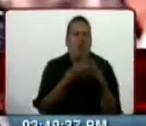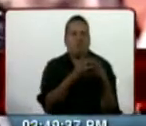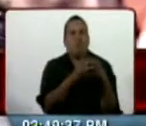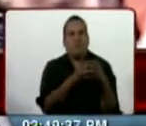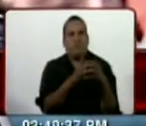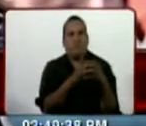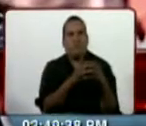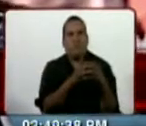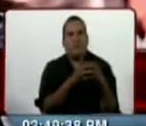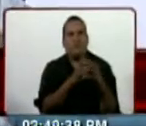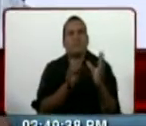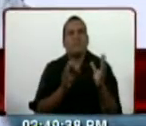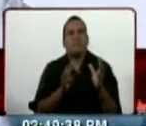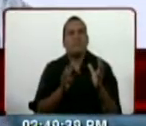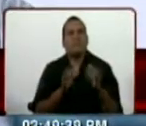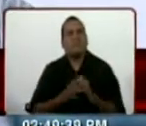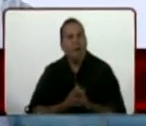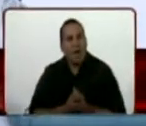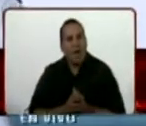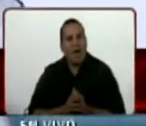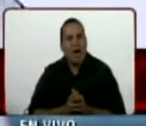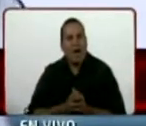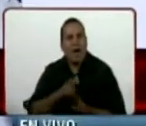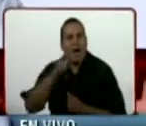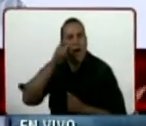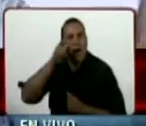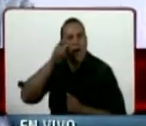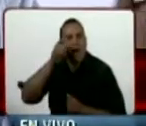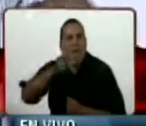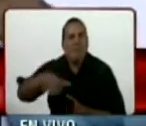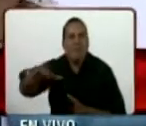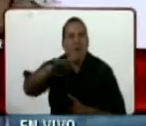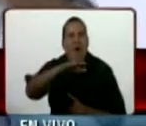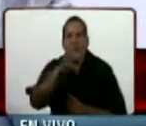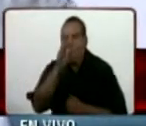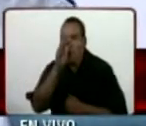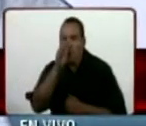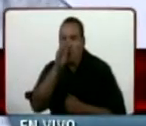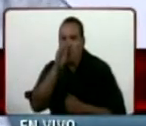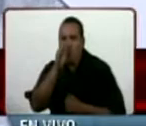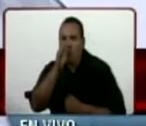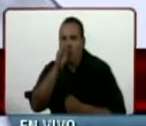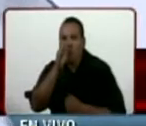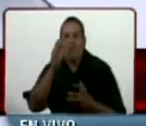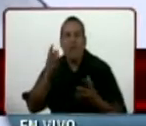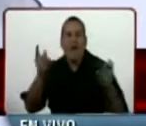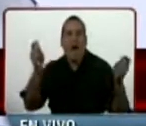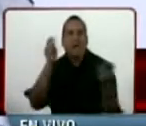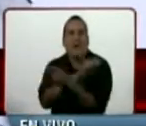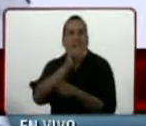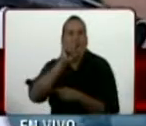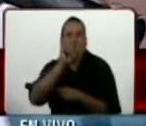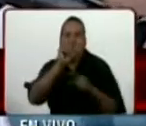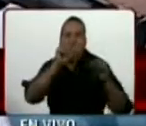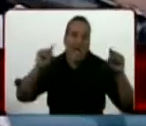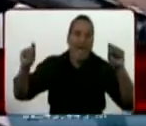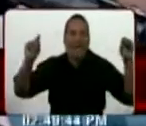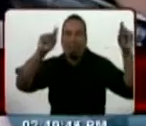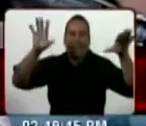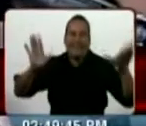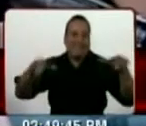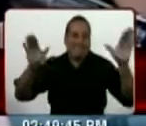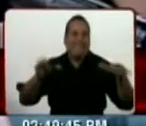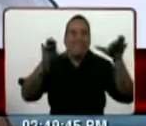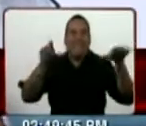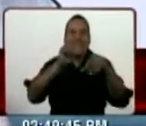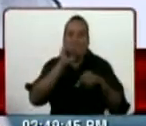Y el pueblo agarró la burla y la convirtió en una cosa hermosísima. Aparecieron pajaritos por todos lados. Yo le envié a ese pajarito